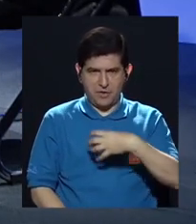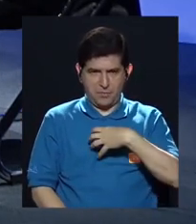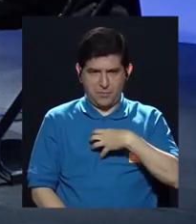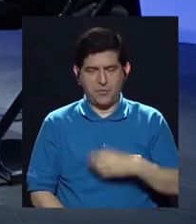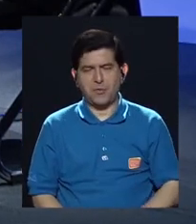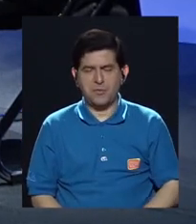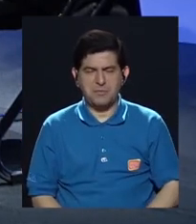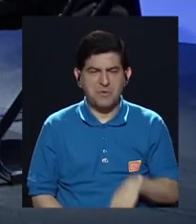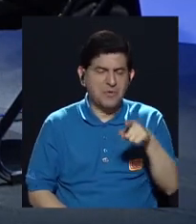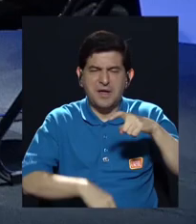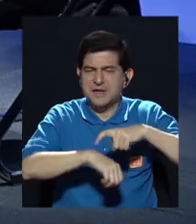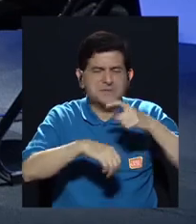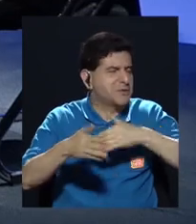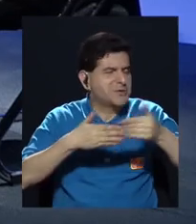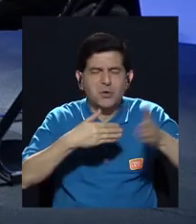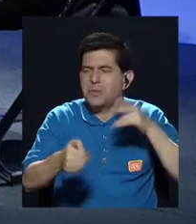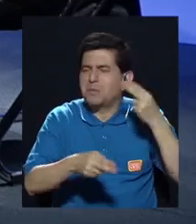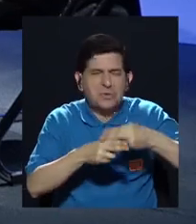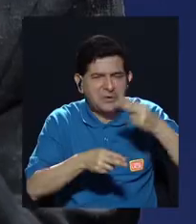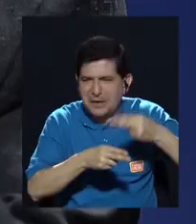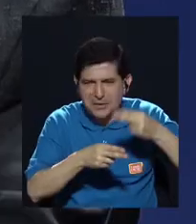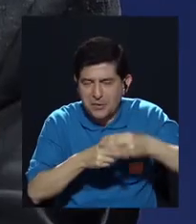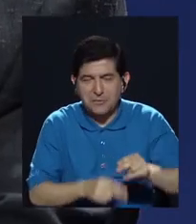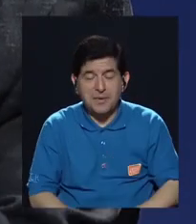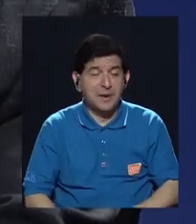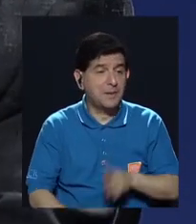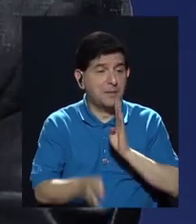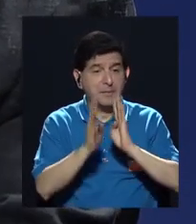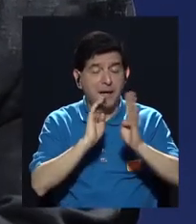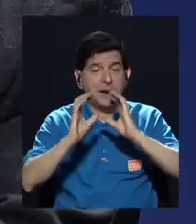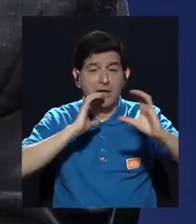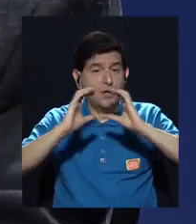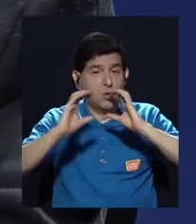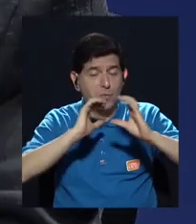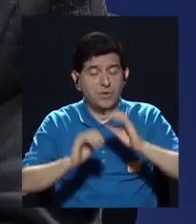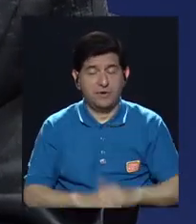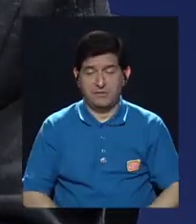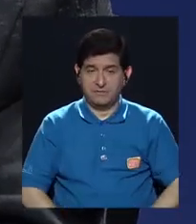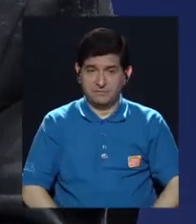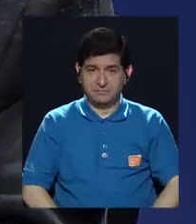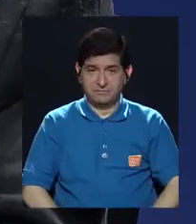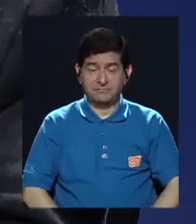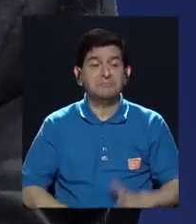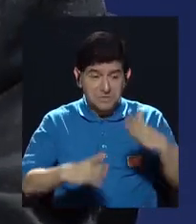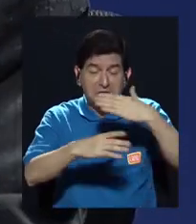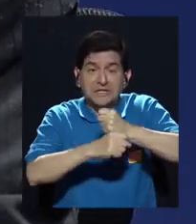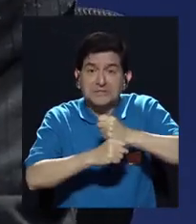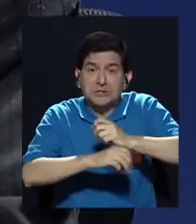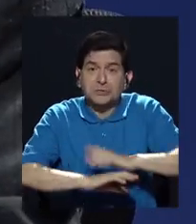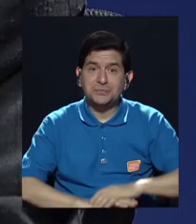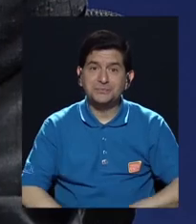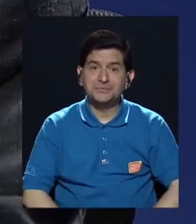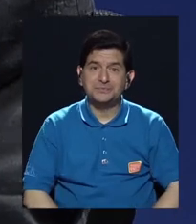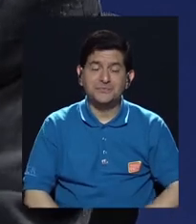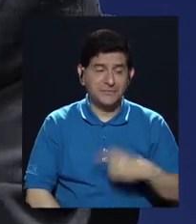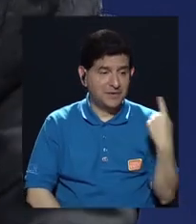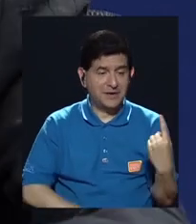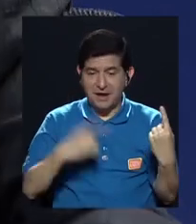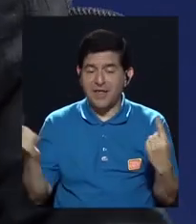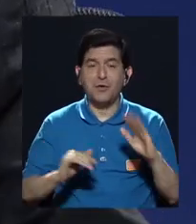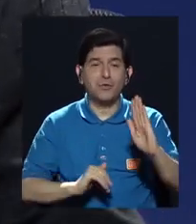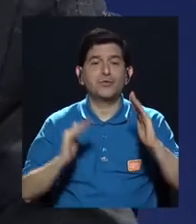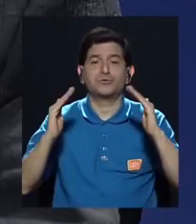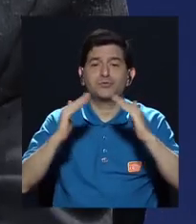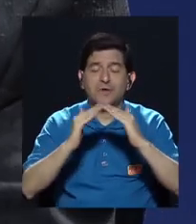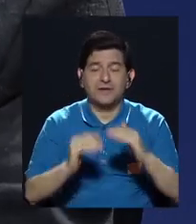radioemisora, un walkie-talkie o se puede llamar lo que quiera, para hablarse entre sí. Y lo hicieron. Cada uno se